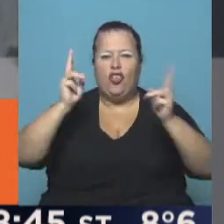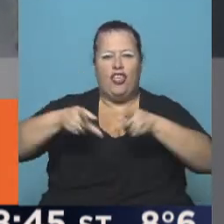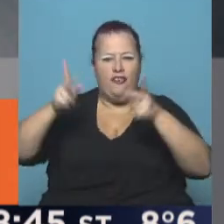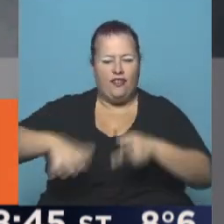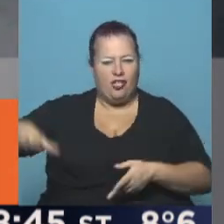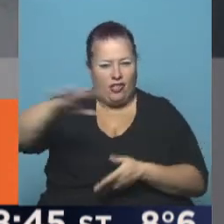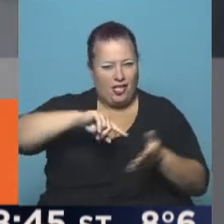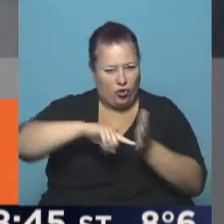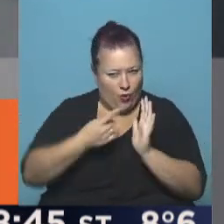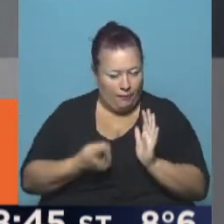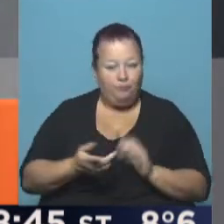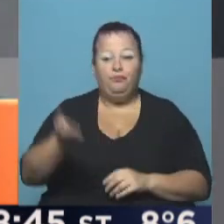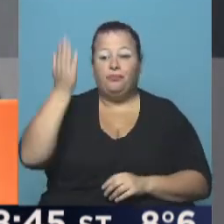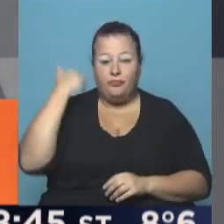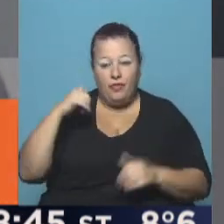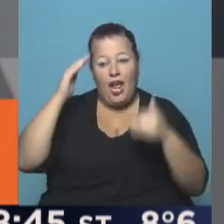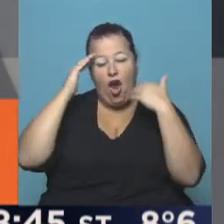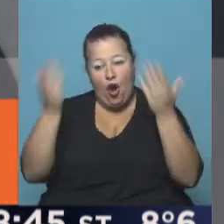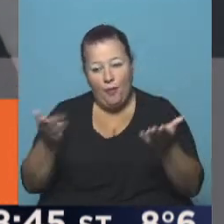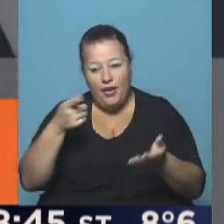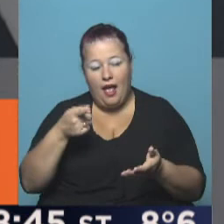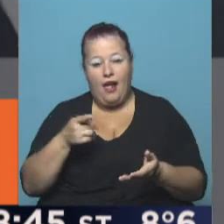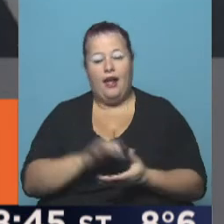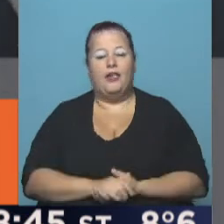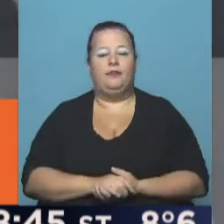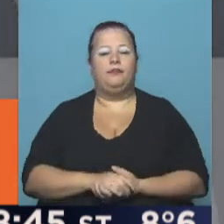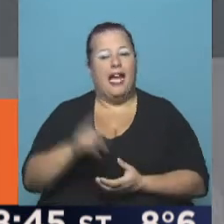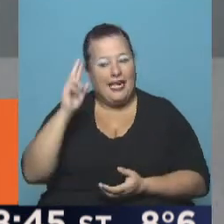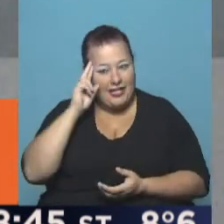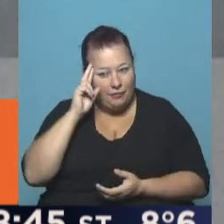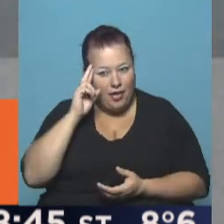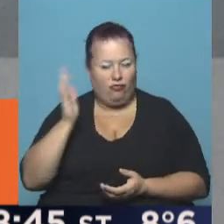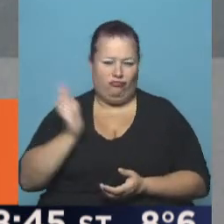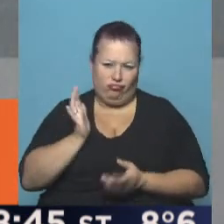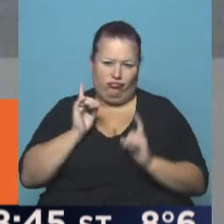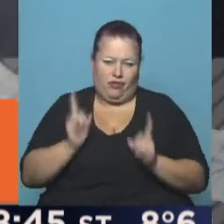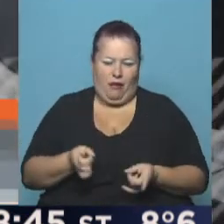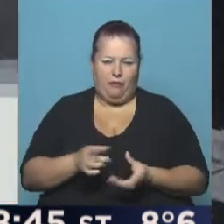de esa ciudad. Ayer fue recordado con respeto y horror.